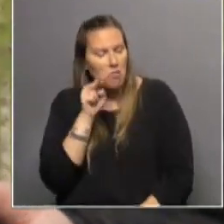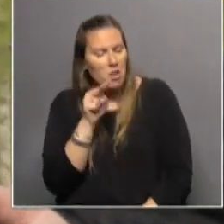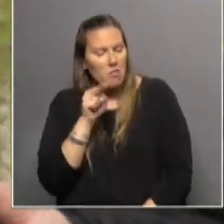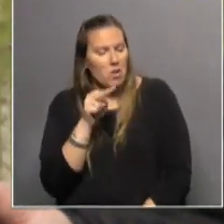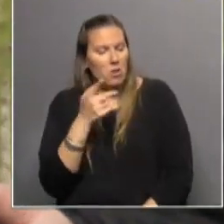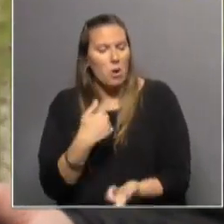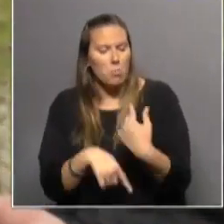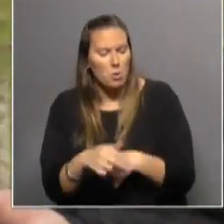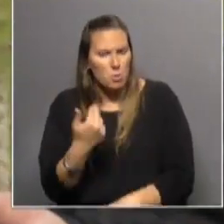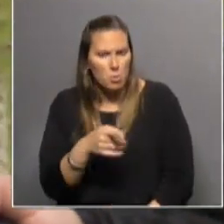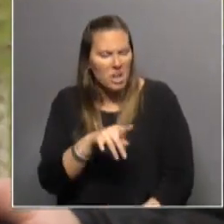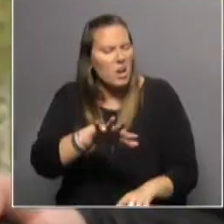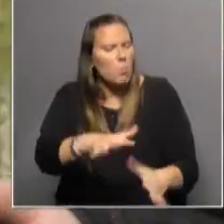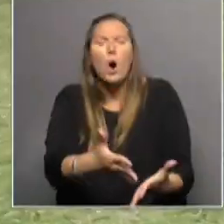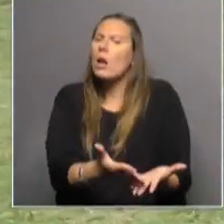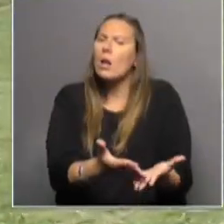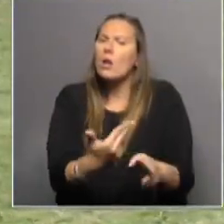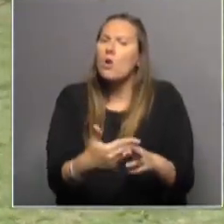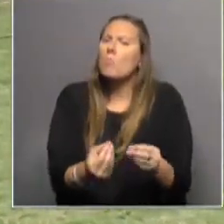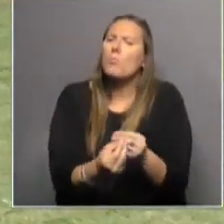Pero nadie dijo, ¿qué hongo es este?